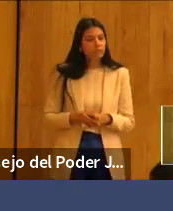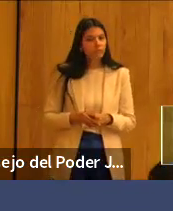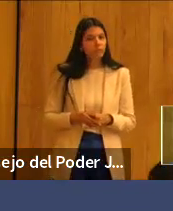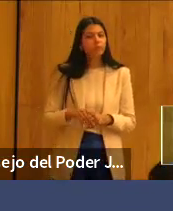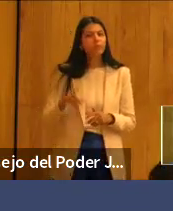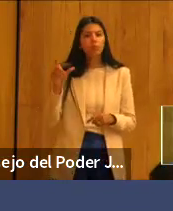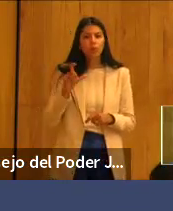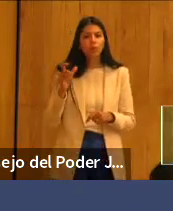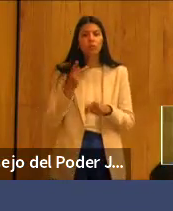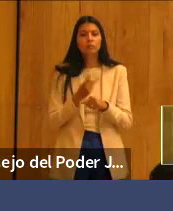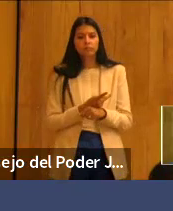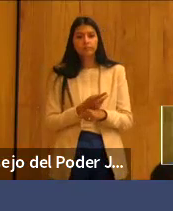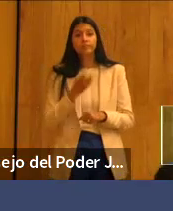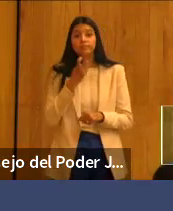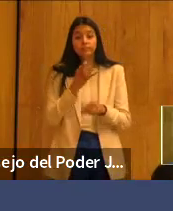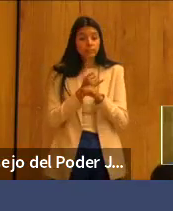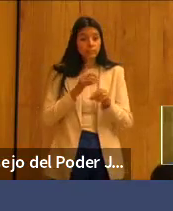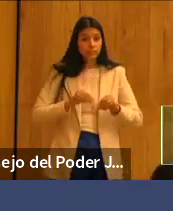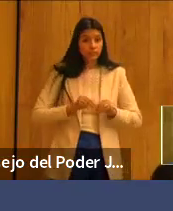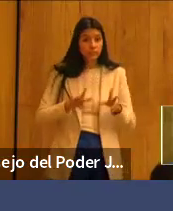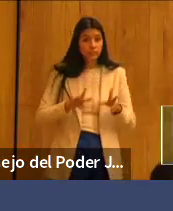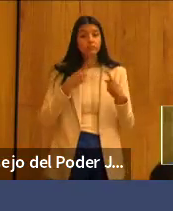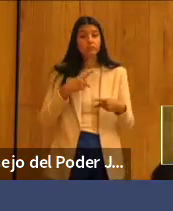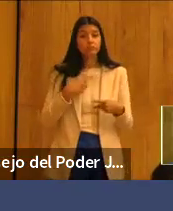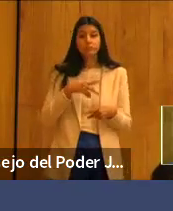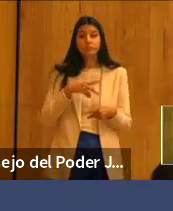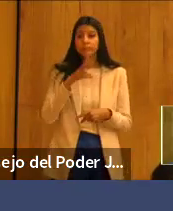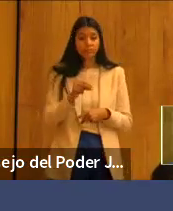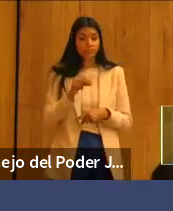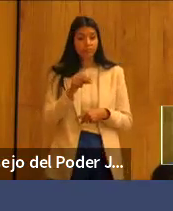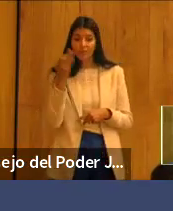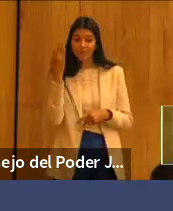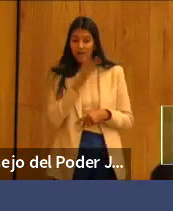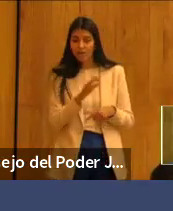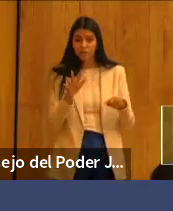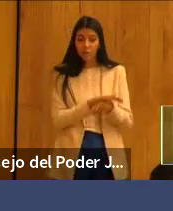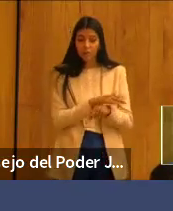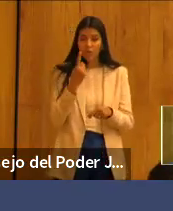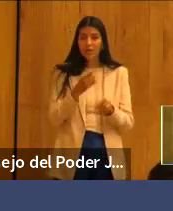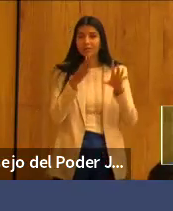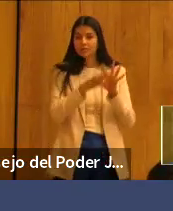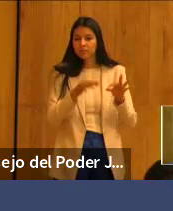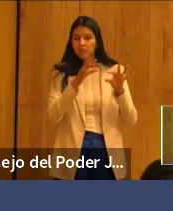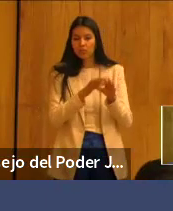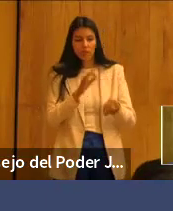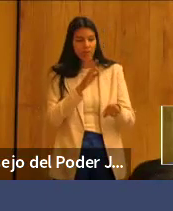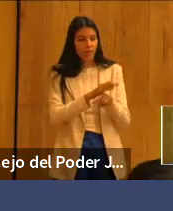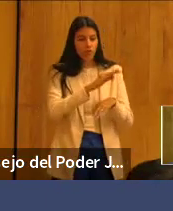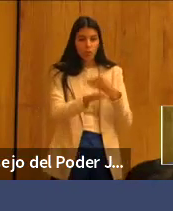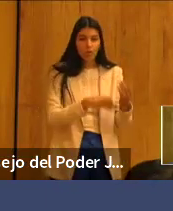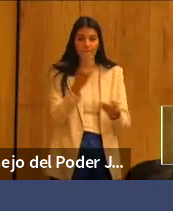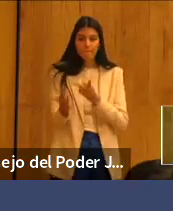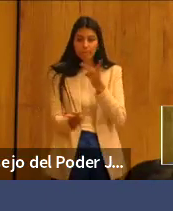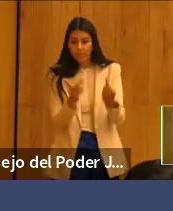cuándo ocurrió. Esa información de la víctima no fue desvirtuada porque le explicó al defensor todas las preguntas que le hizo